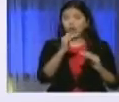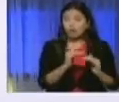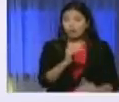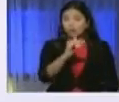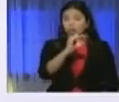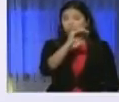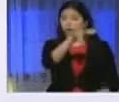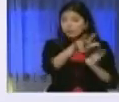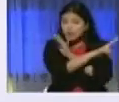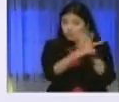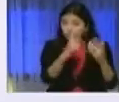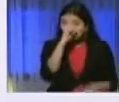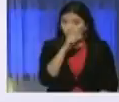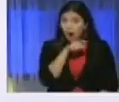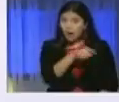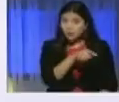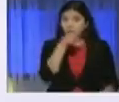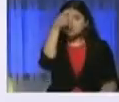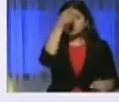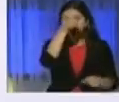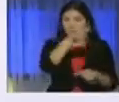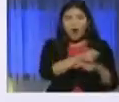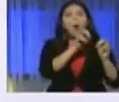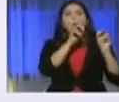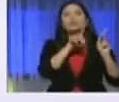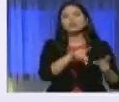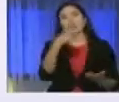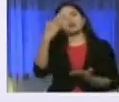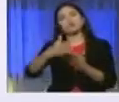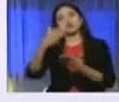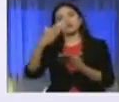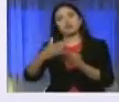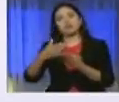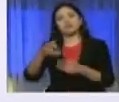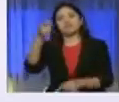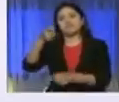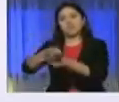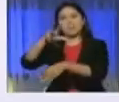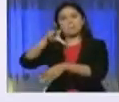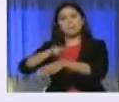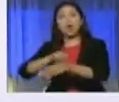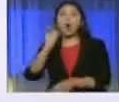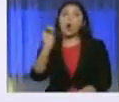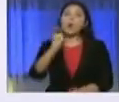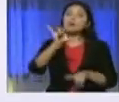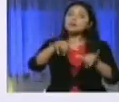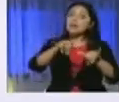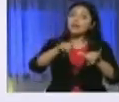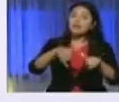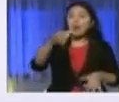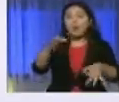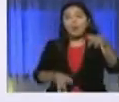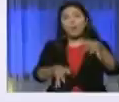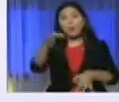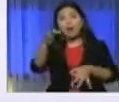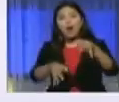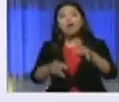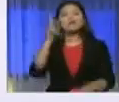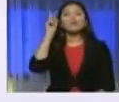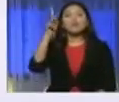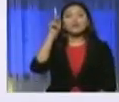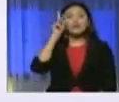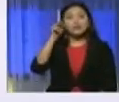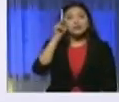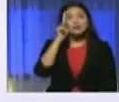tenga posibilidad de estudiar y ser médico de la República, o médica, o ingeniero, o abogado, o educador,